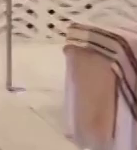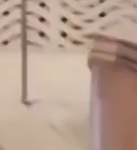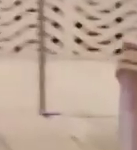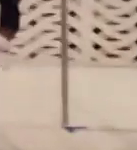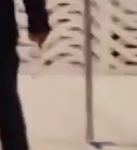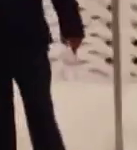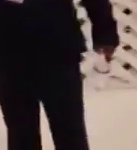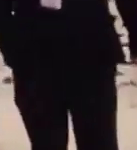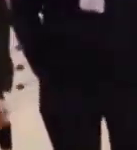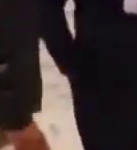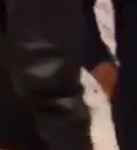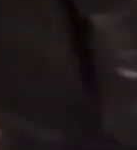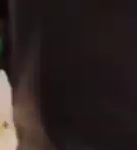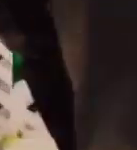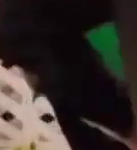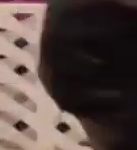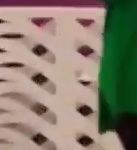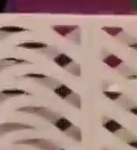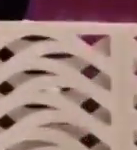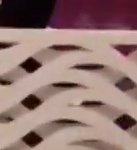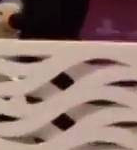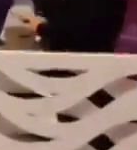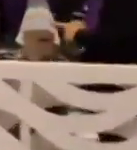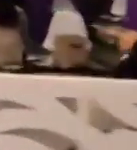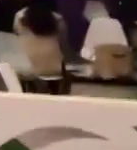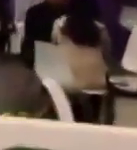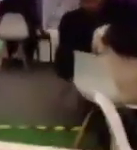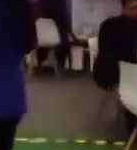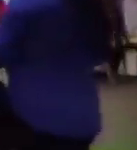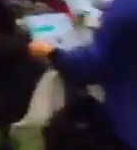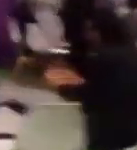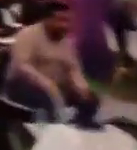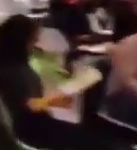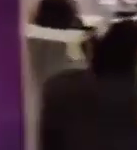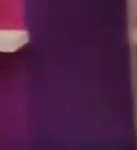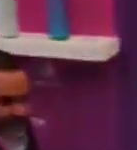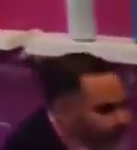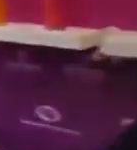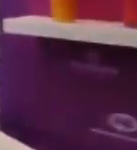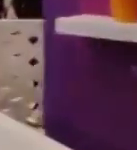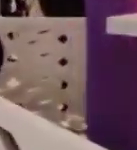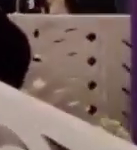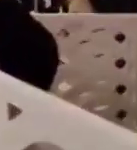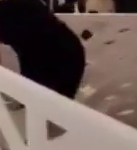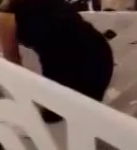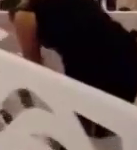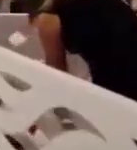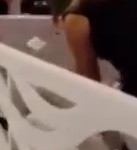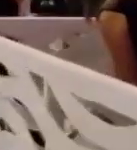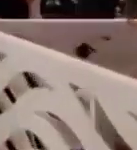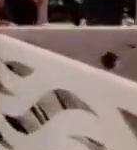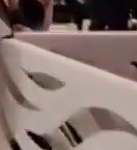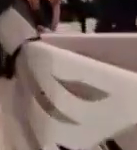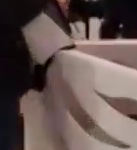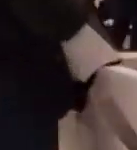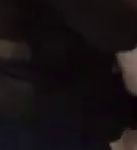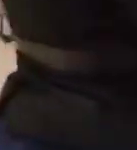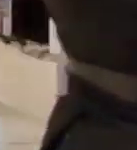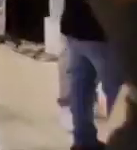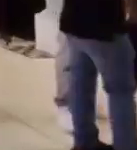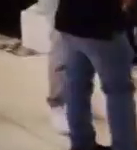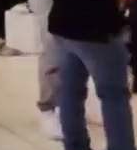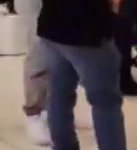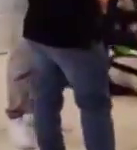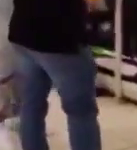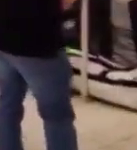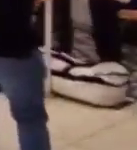estado en 2023, capacitaron gratuitamente a más de 850 mujeres tlaxcaltecas en temas de